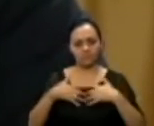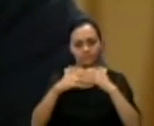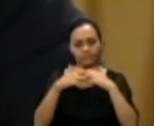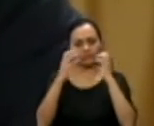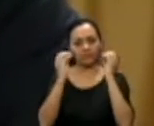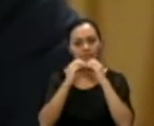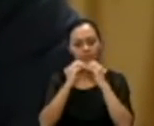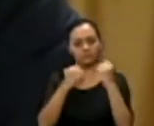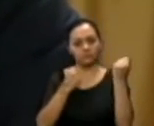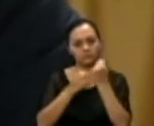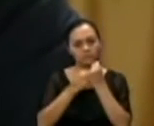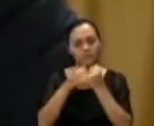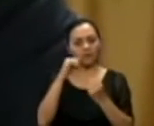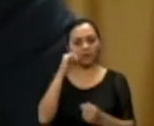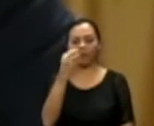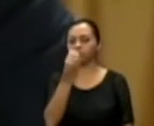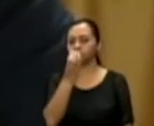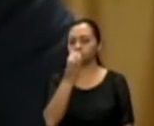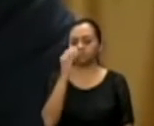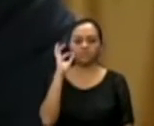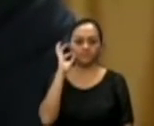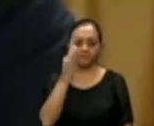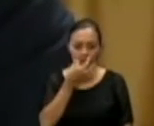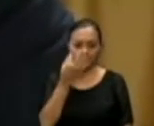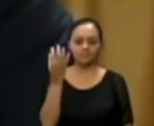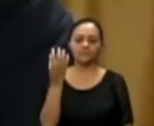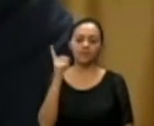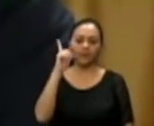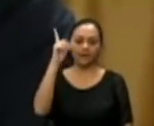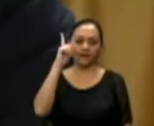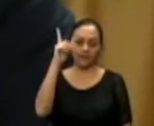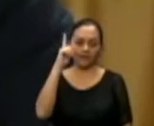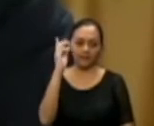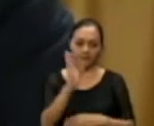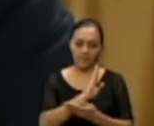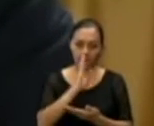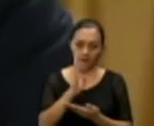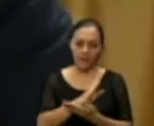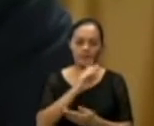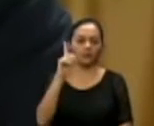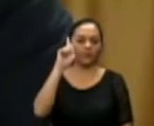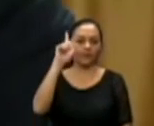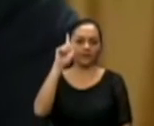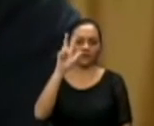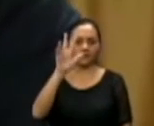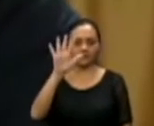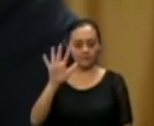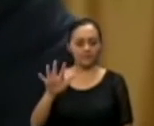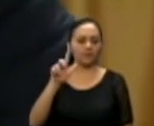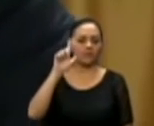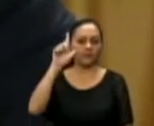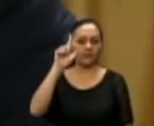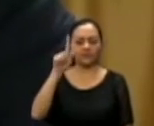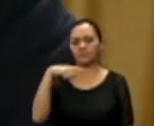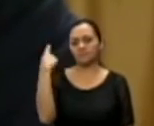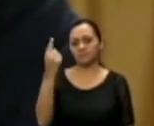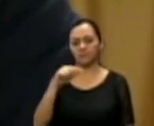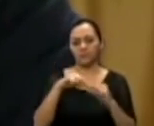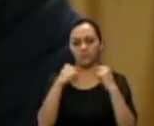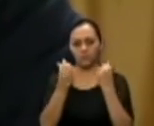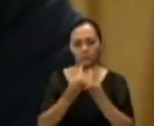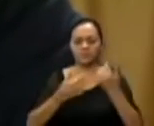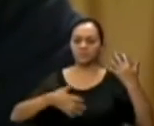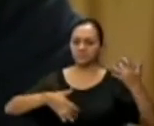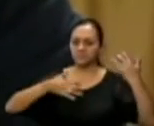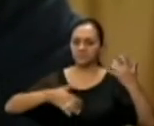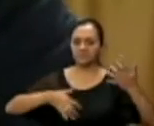una comida muy agradable con clientes variables dirigentes de alianza país joven y las organizaciones sociales el trío valentín